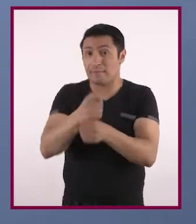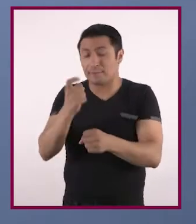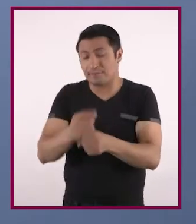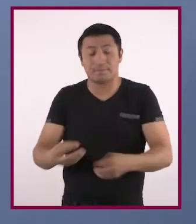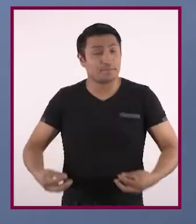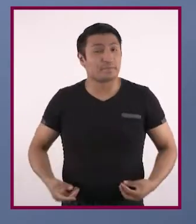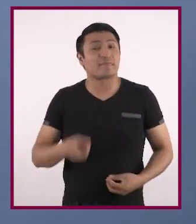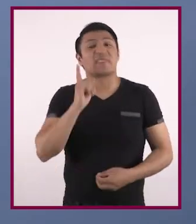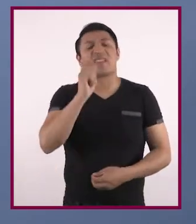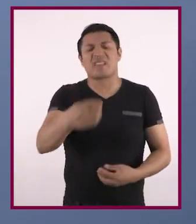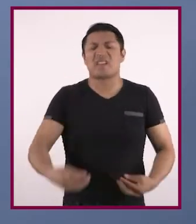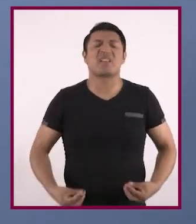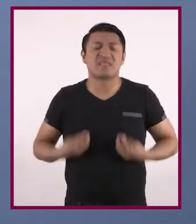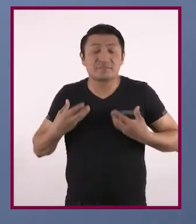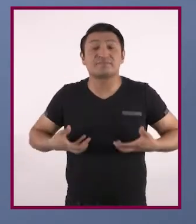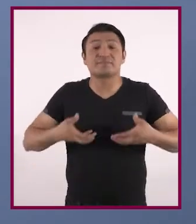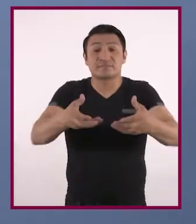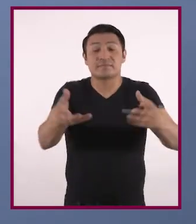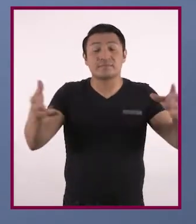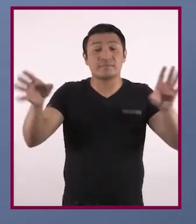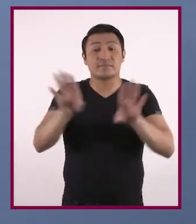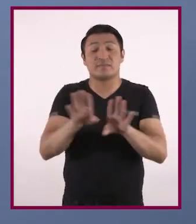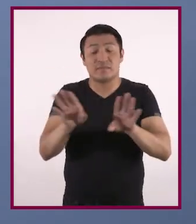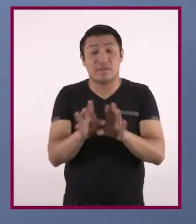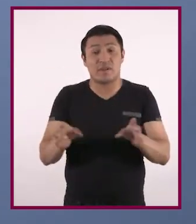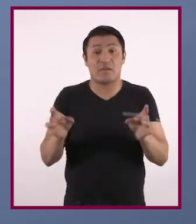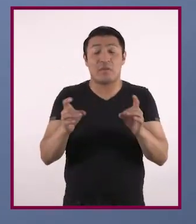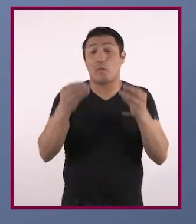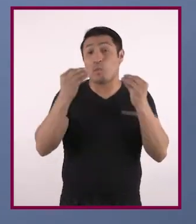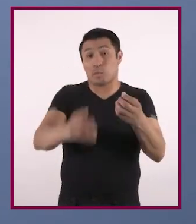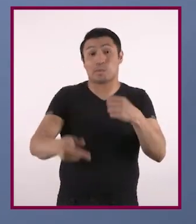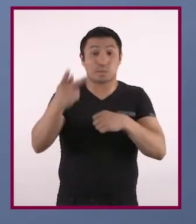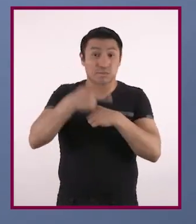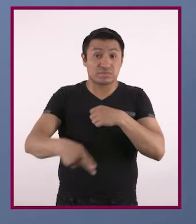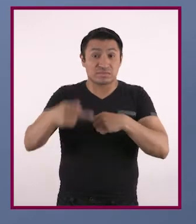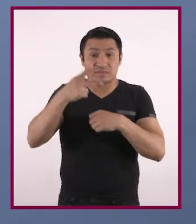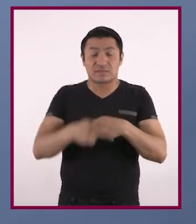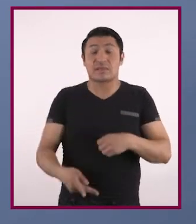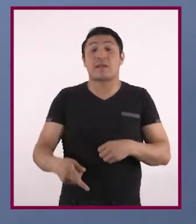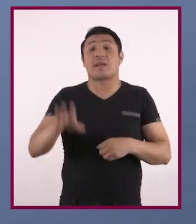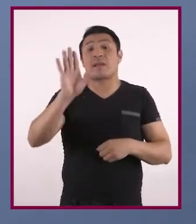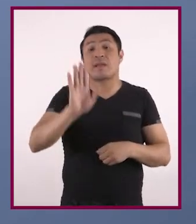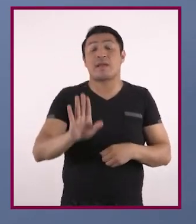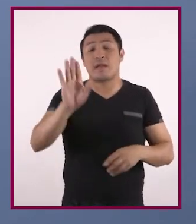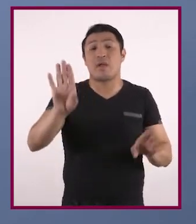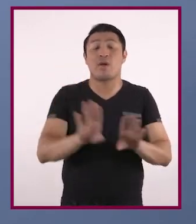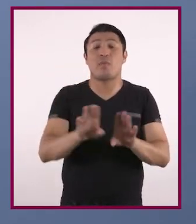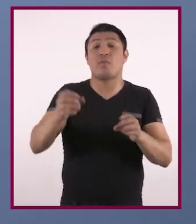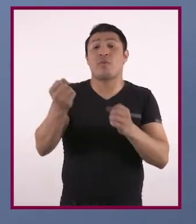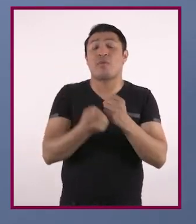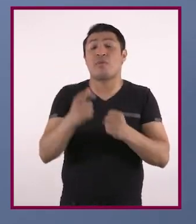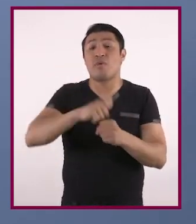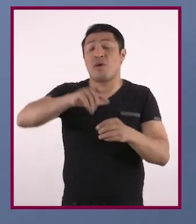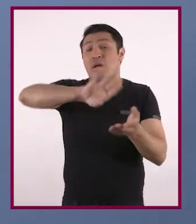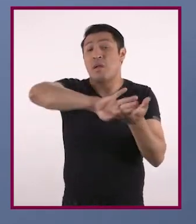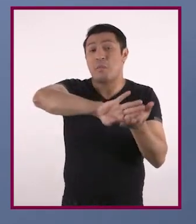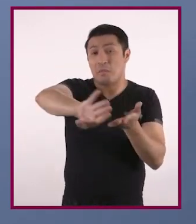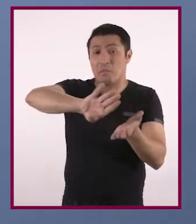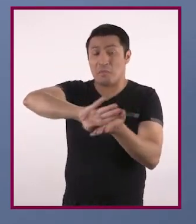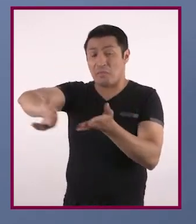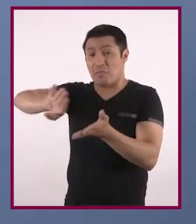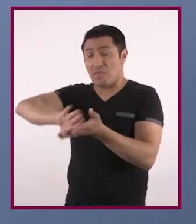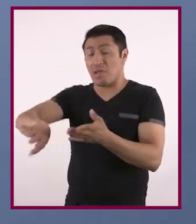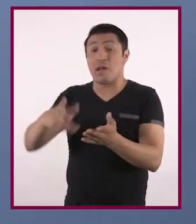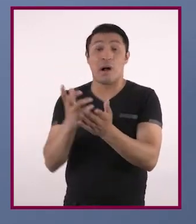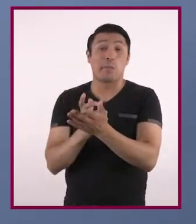vivir en situación de calle es una situación que representa muchos riesgos y es considerada como exclusión social y marginalización